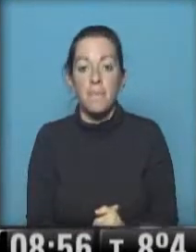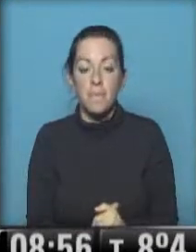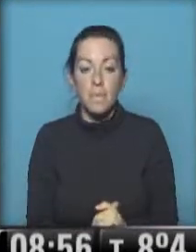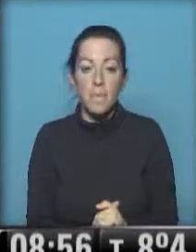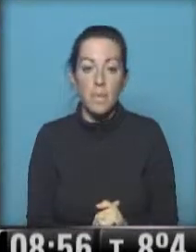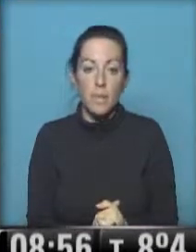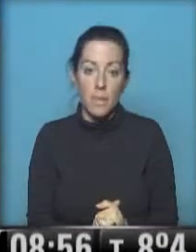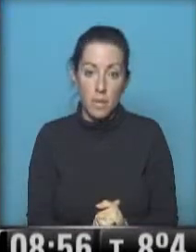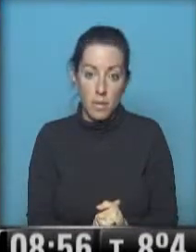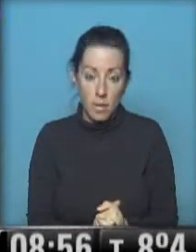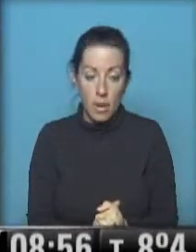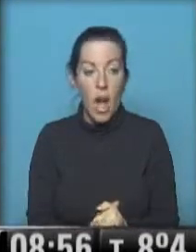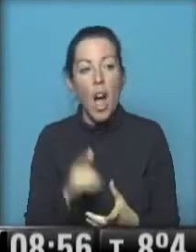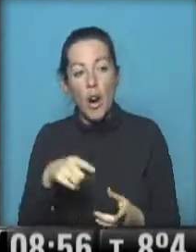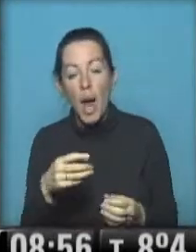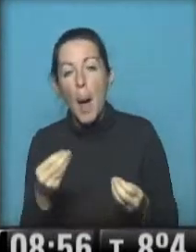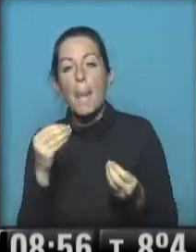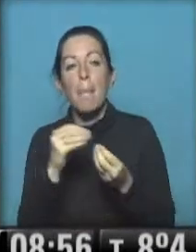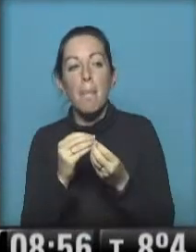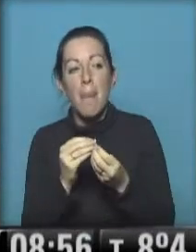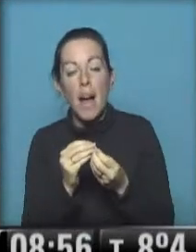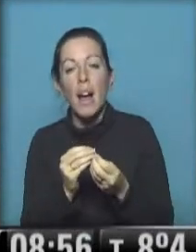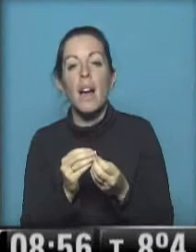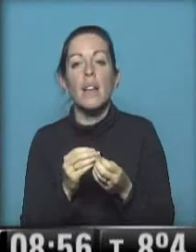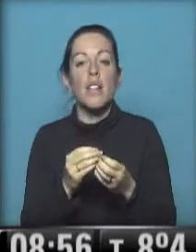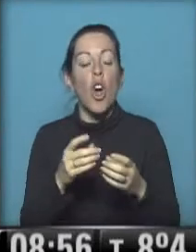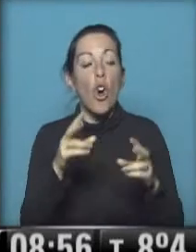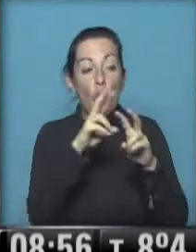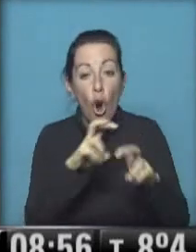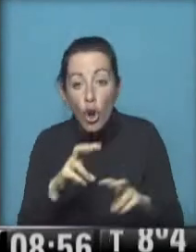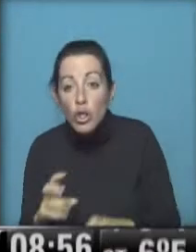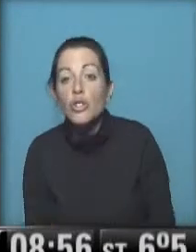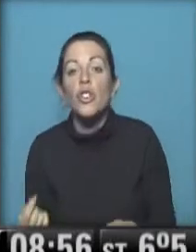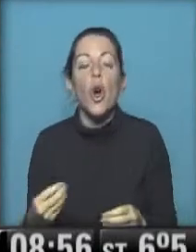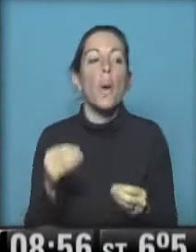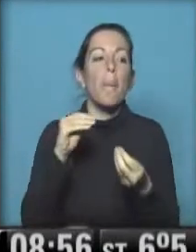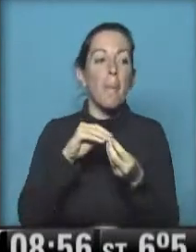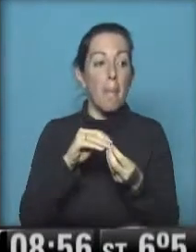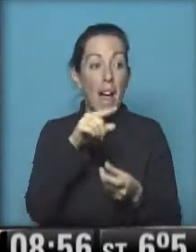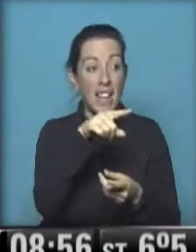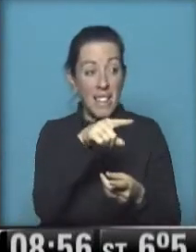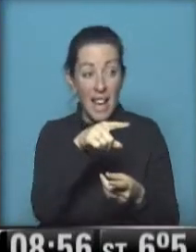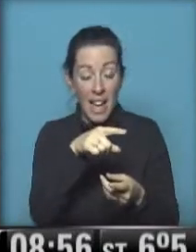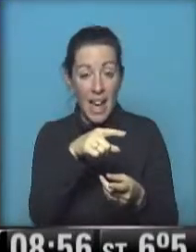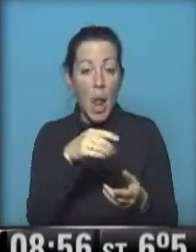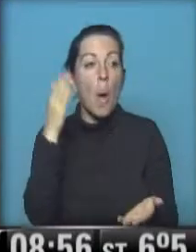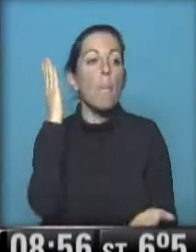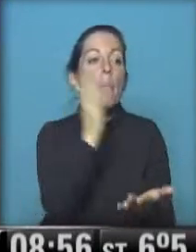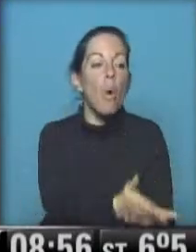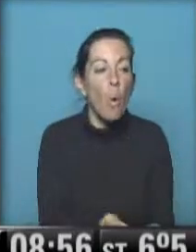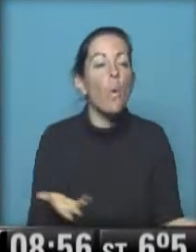una mayor inspección mayor premio y empresas blanquearan a sus trabajadores